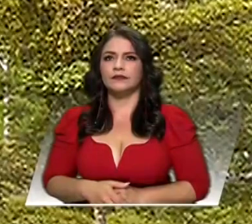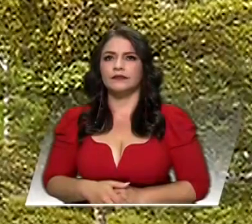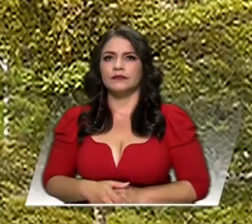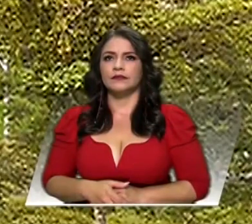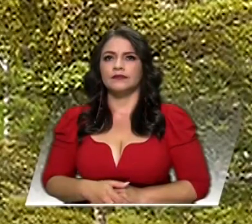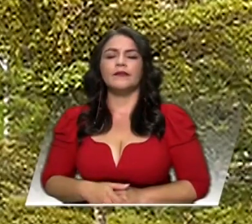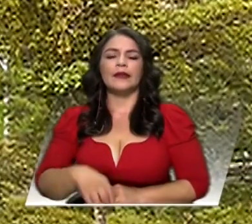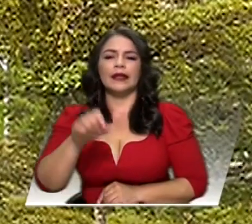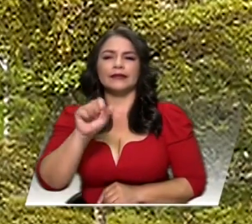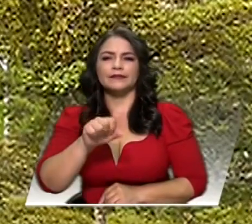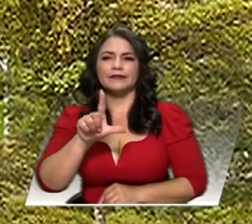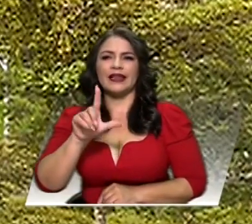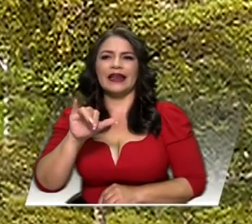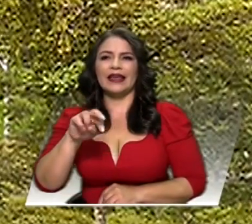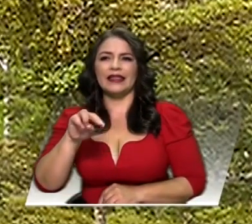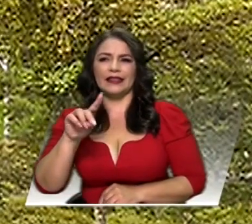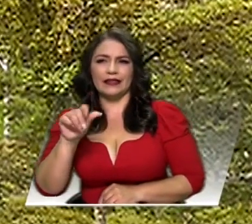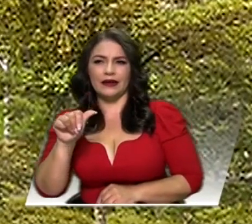Así es, linda, Luis Horacio,